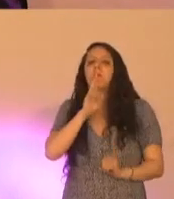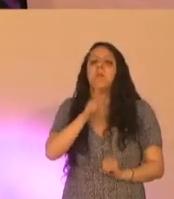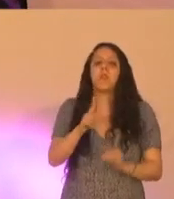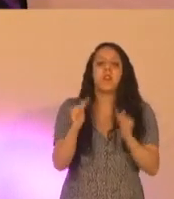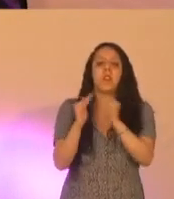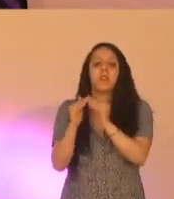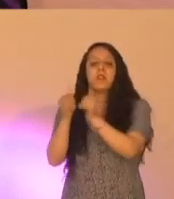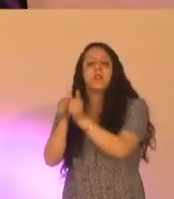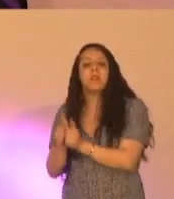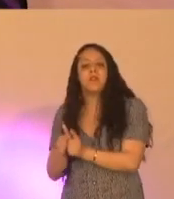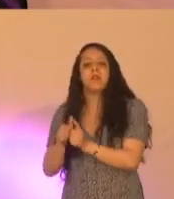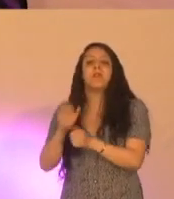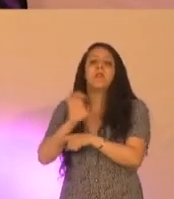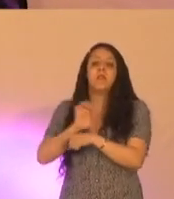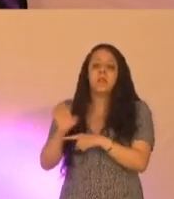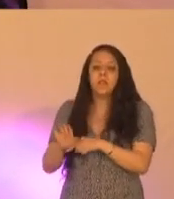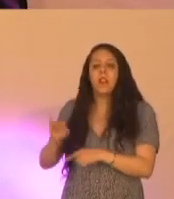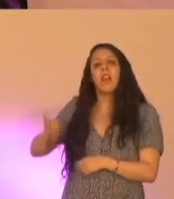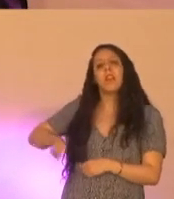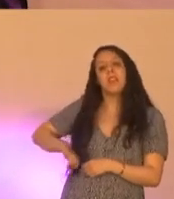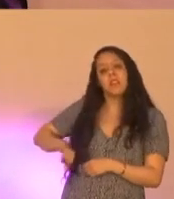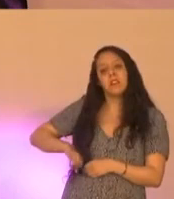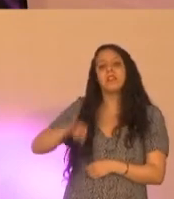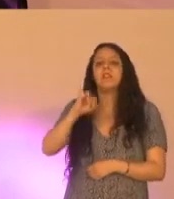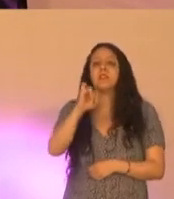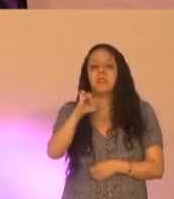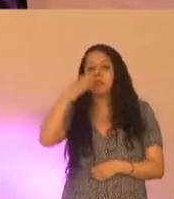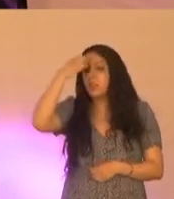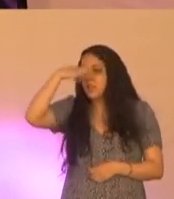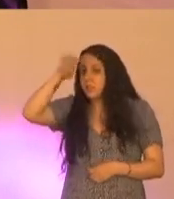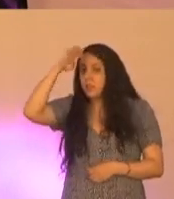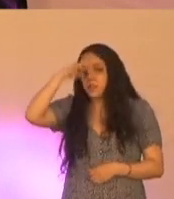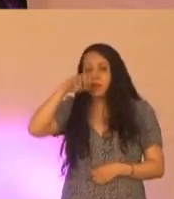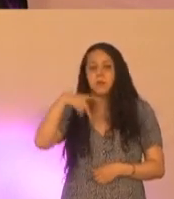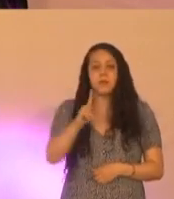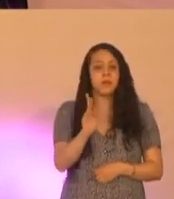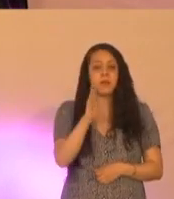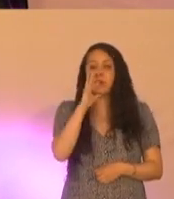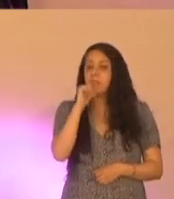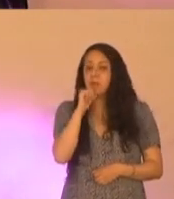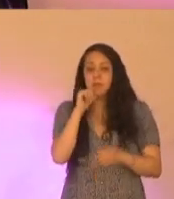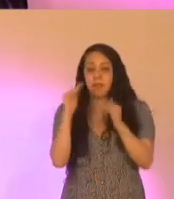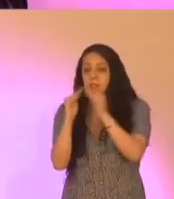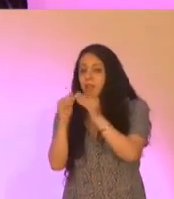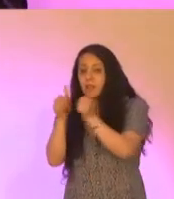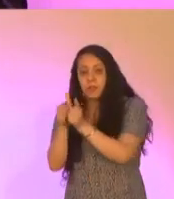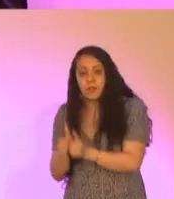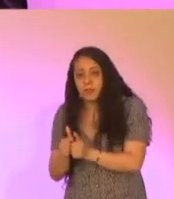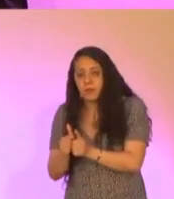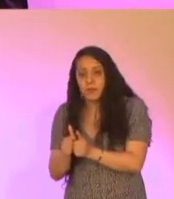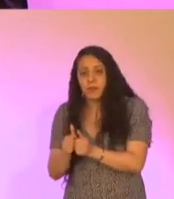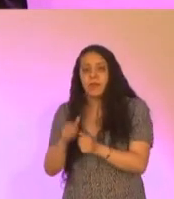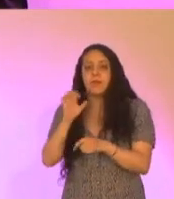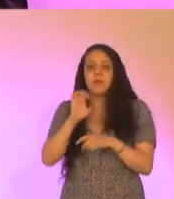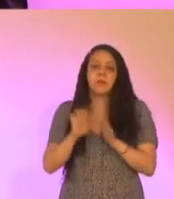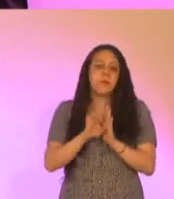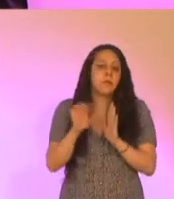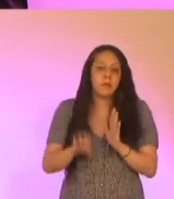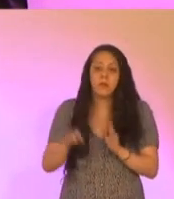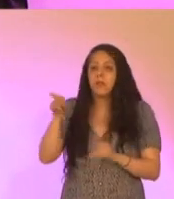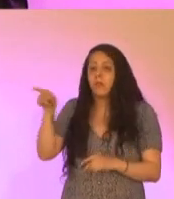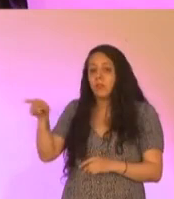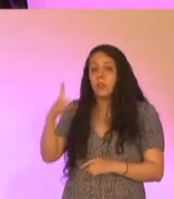interesante ver las experiencias de quienes no se pudieron quedar encerrados qué es eso es lo que cubriremos la de christina o la de diego durán